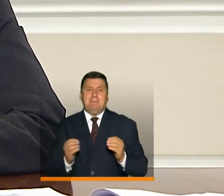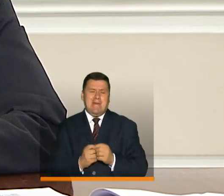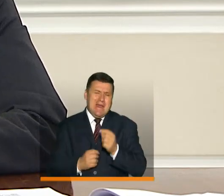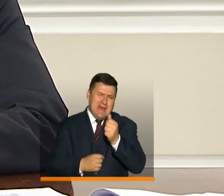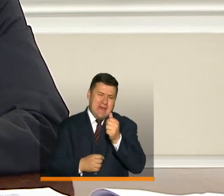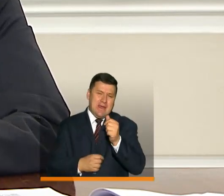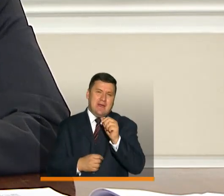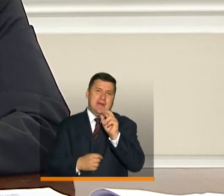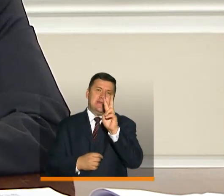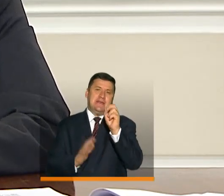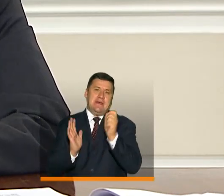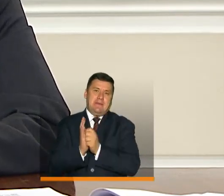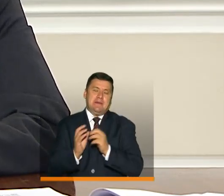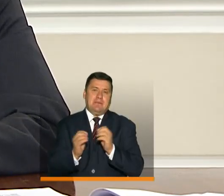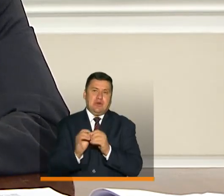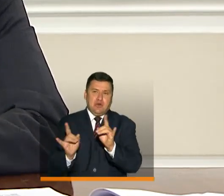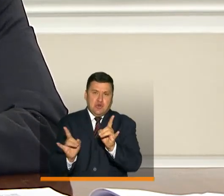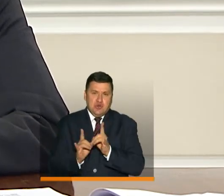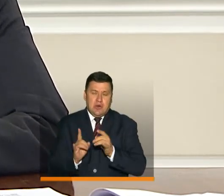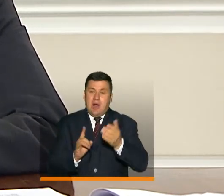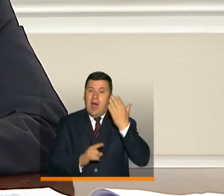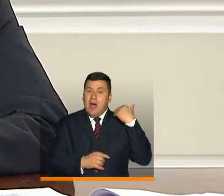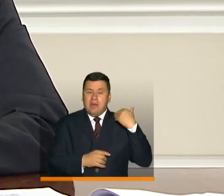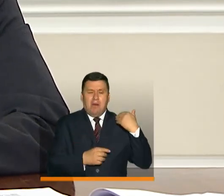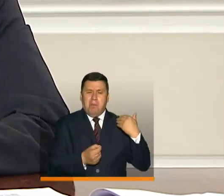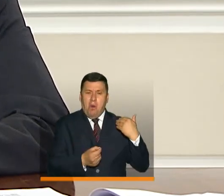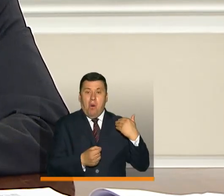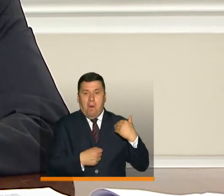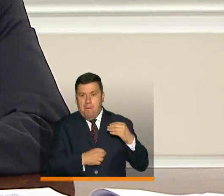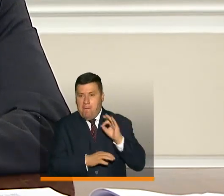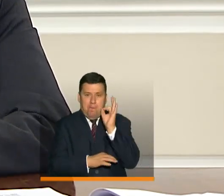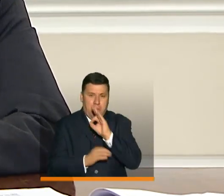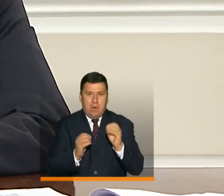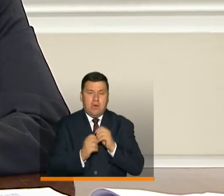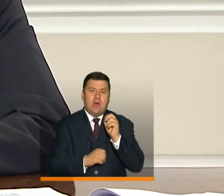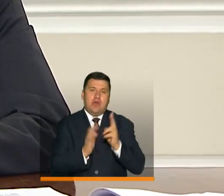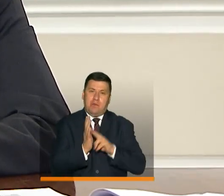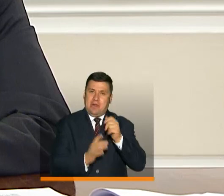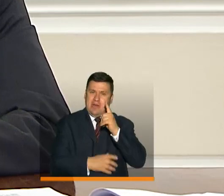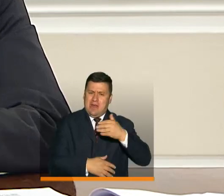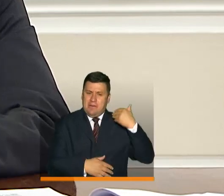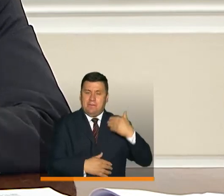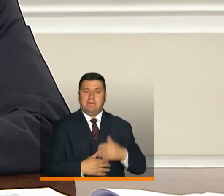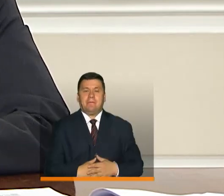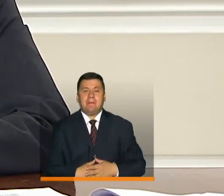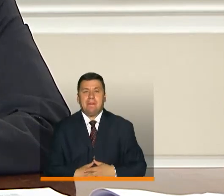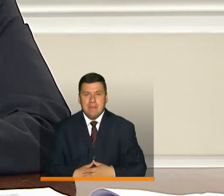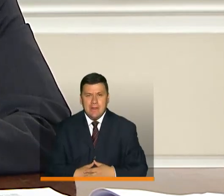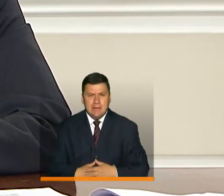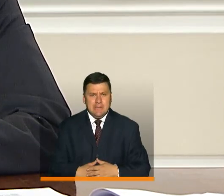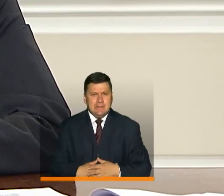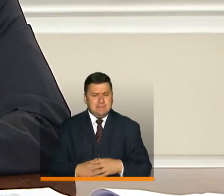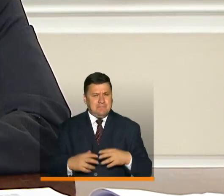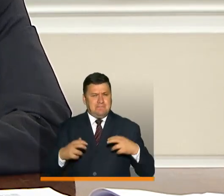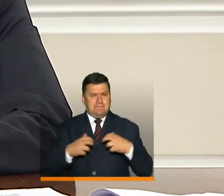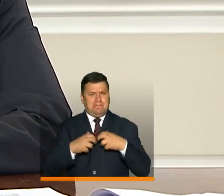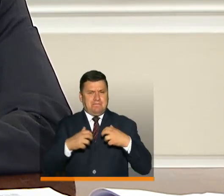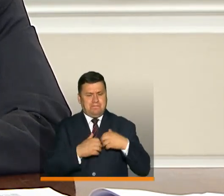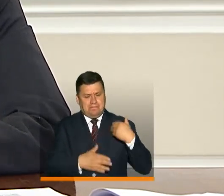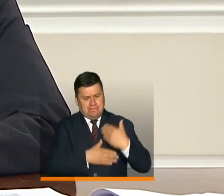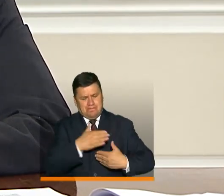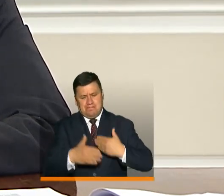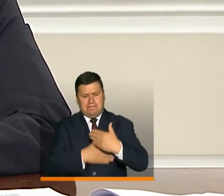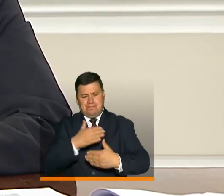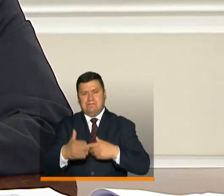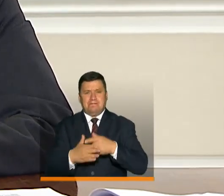casi 7 veces más de lo que encontramos en el 2018. Pero esta transición energética, presidente, además